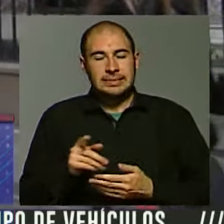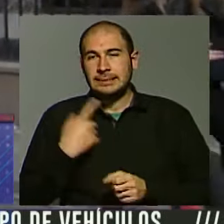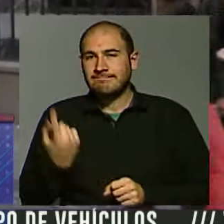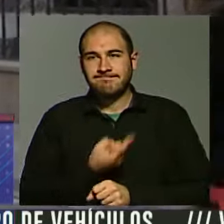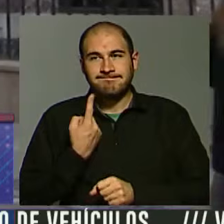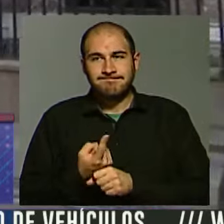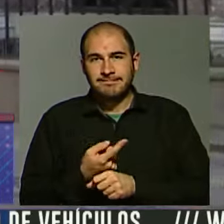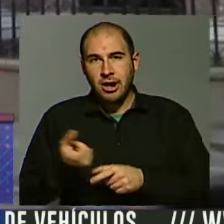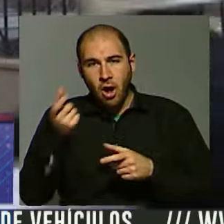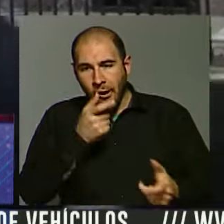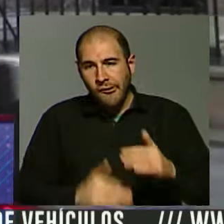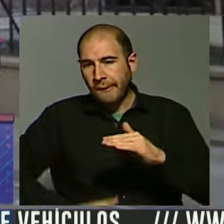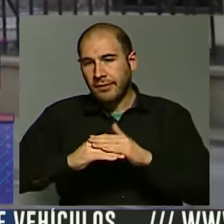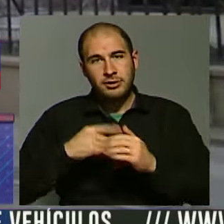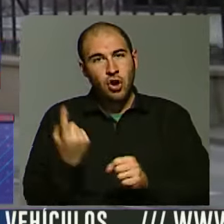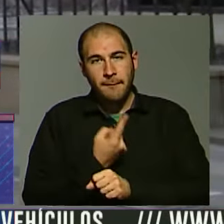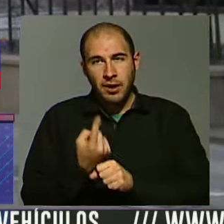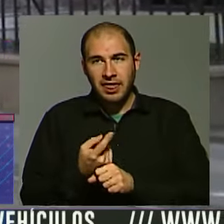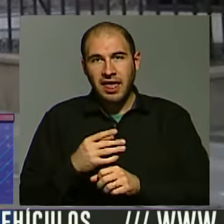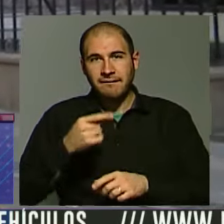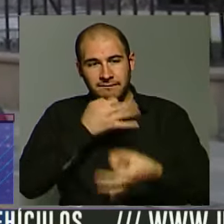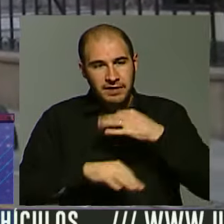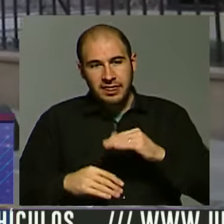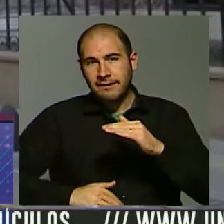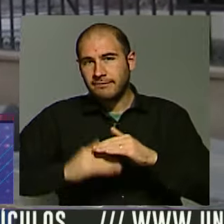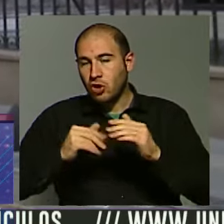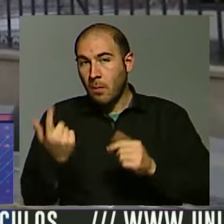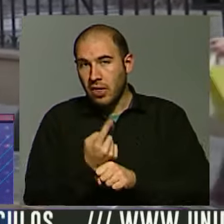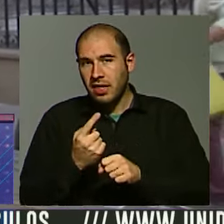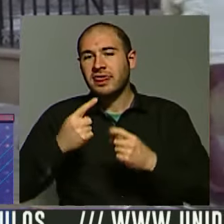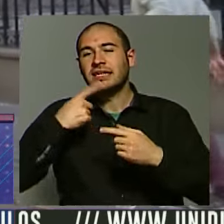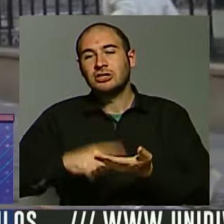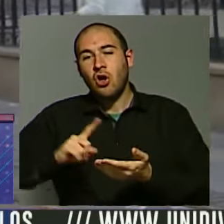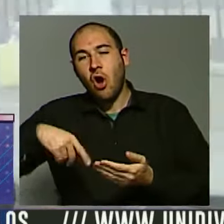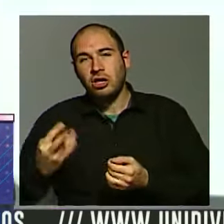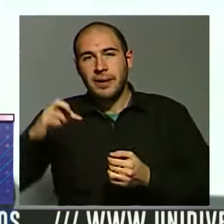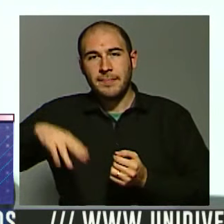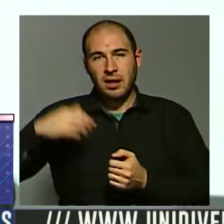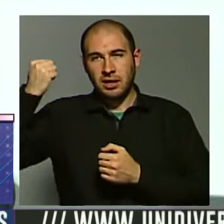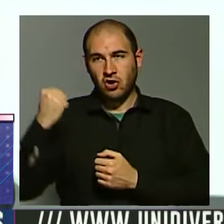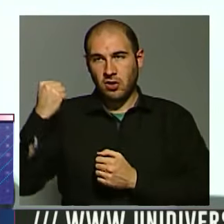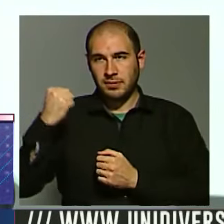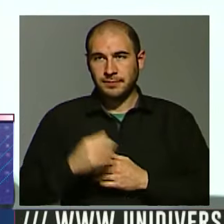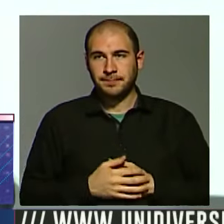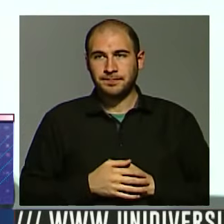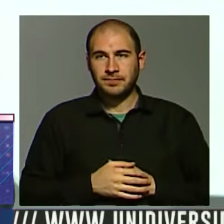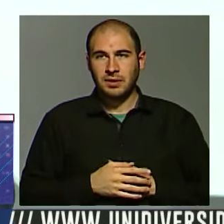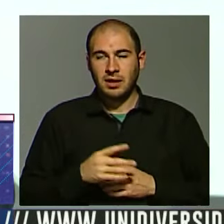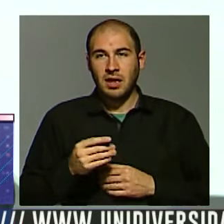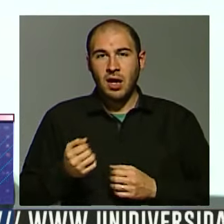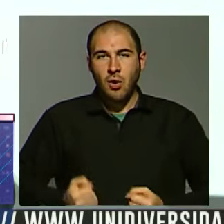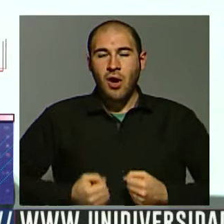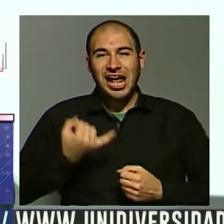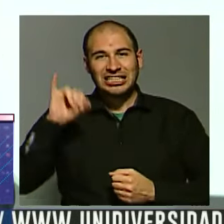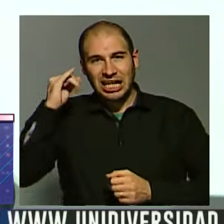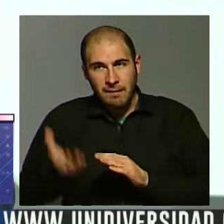podido controlar el aumento de la divisa con las ventas, aplicó otra medida de política monetaria, la suba fuerte de